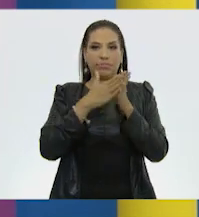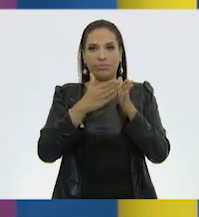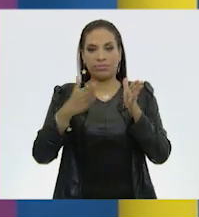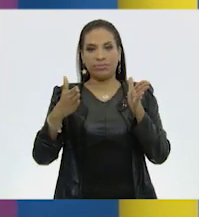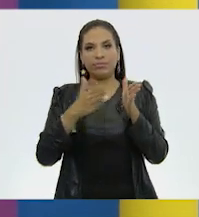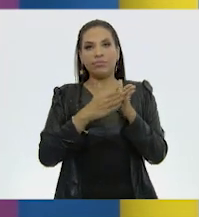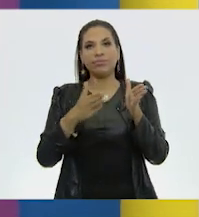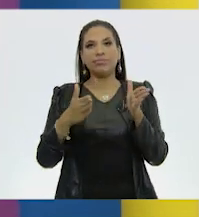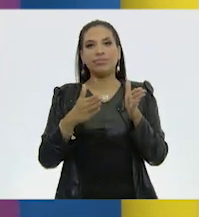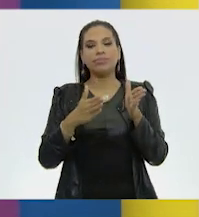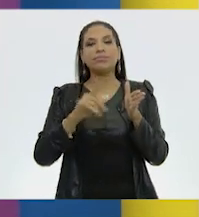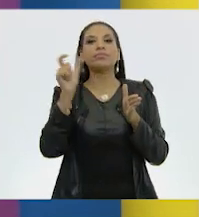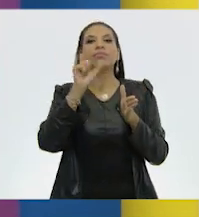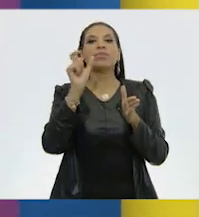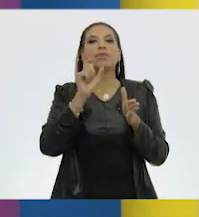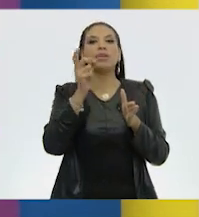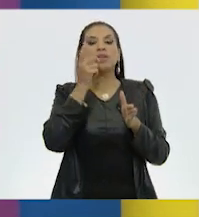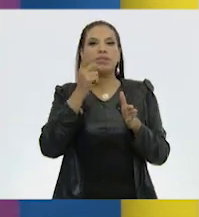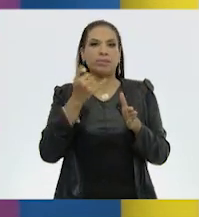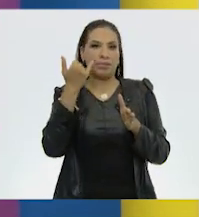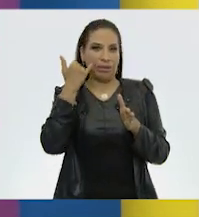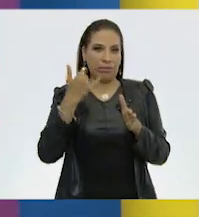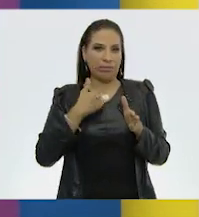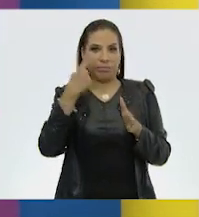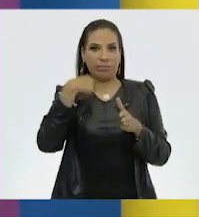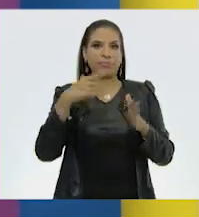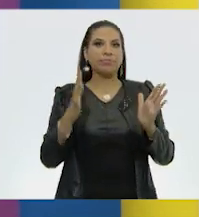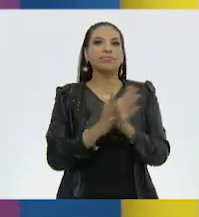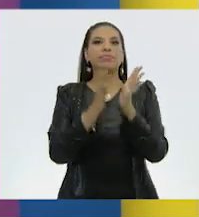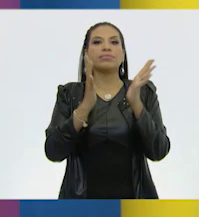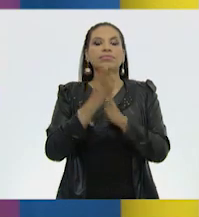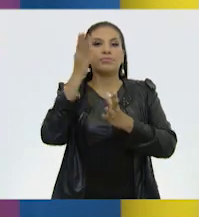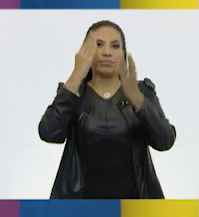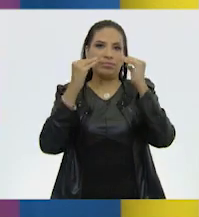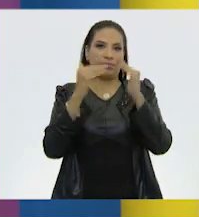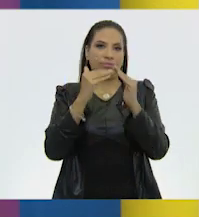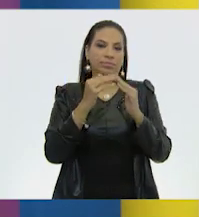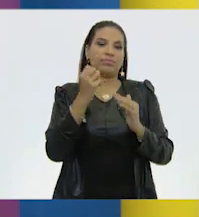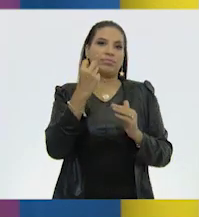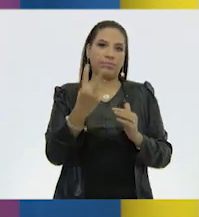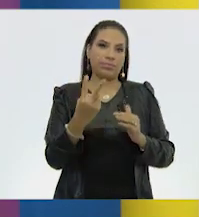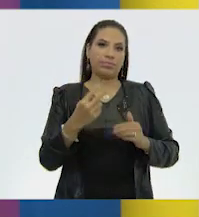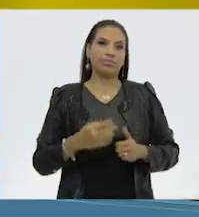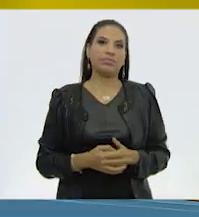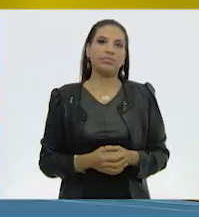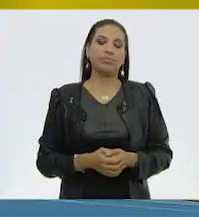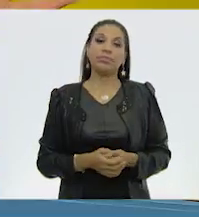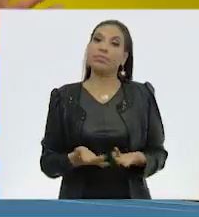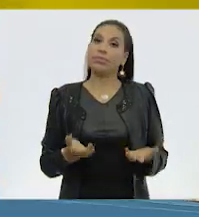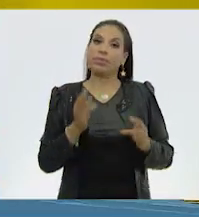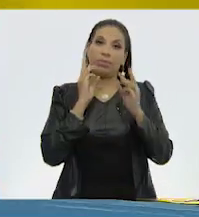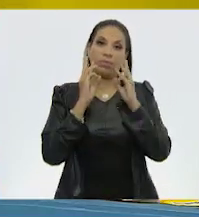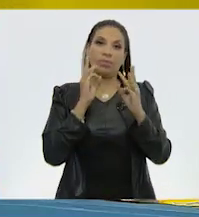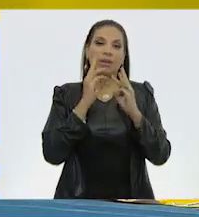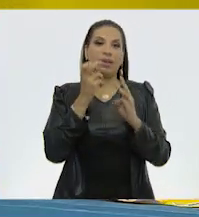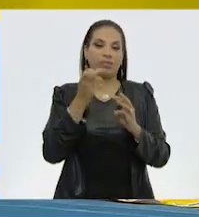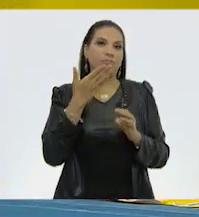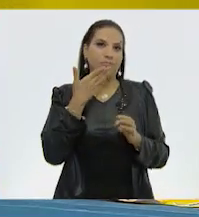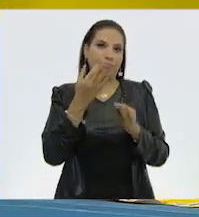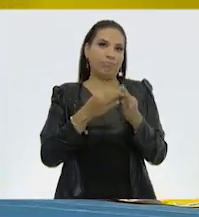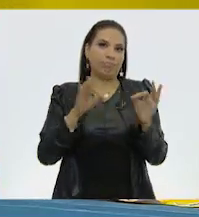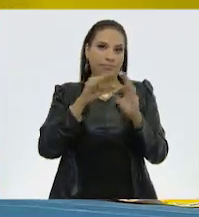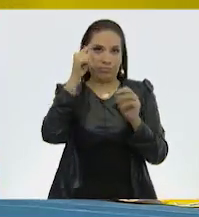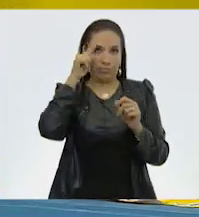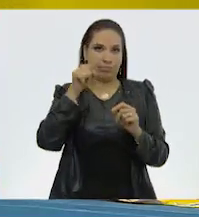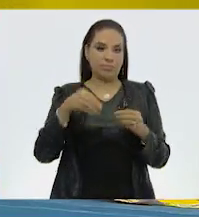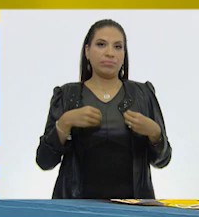lapso cuando me hablaron para invitarme a participar en Aprende en Casa 2. ¡Wow! Ese es un hecho muy importante